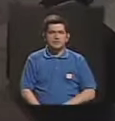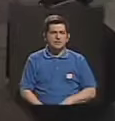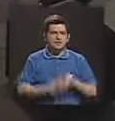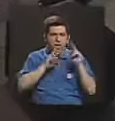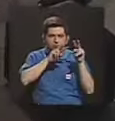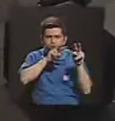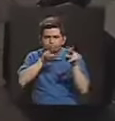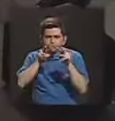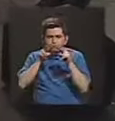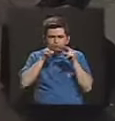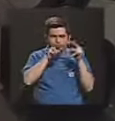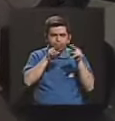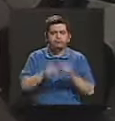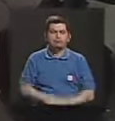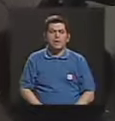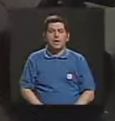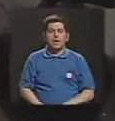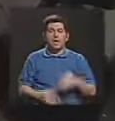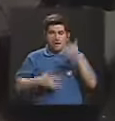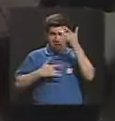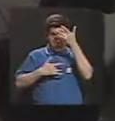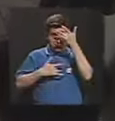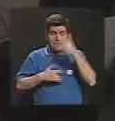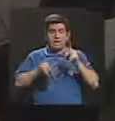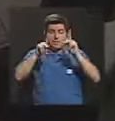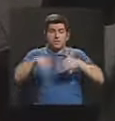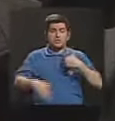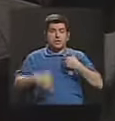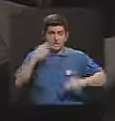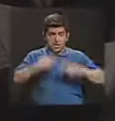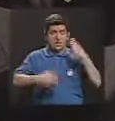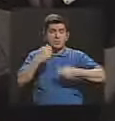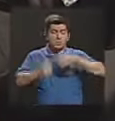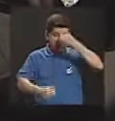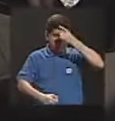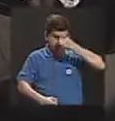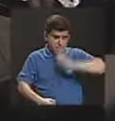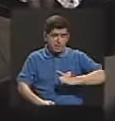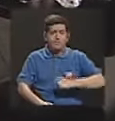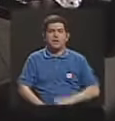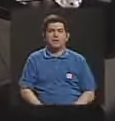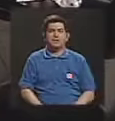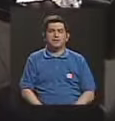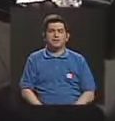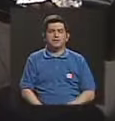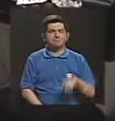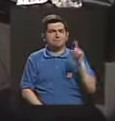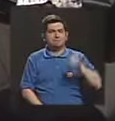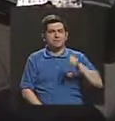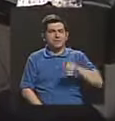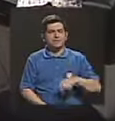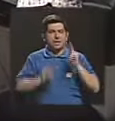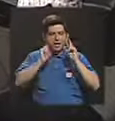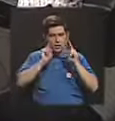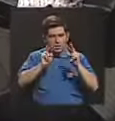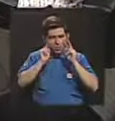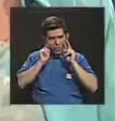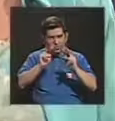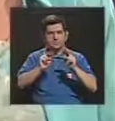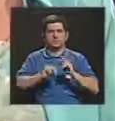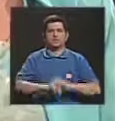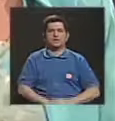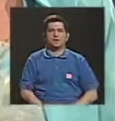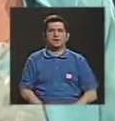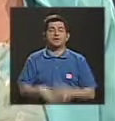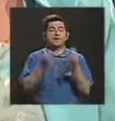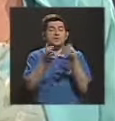la evolución de su enfermedad. Si ya él tiene un problema depresivo, entonces vamos a observarlo más,